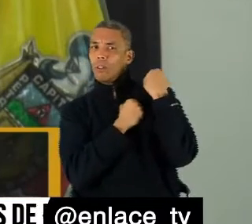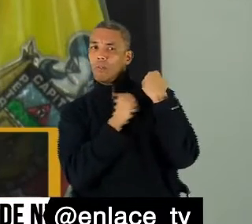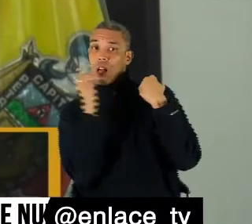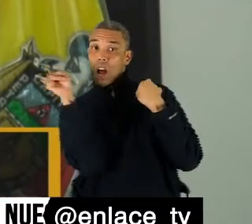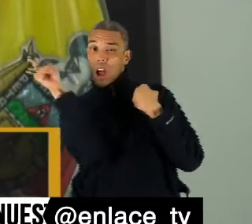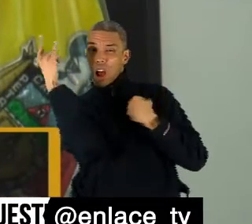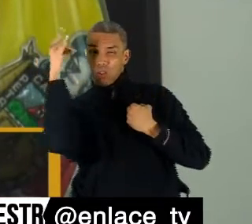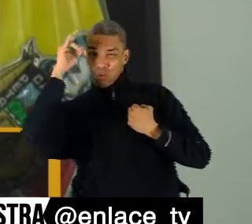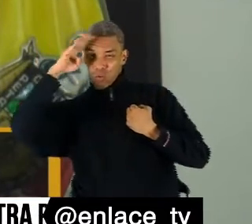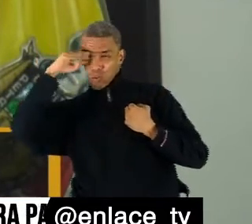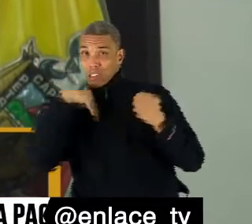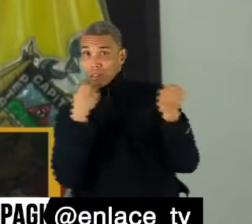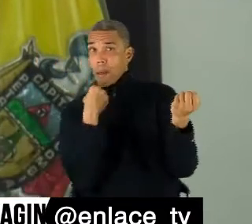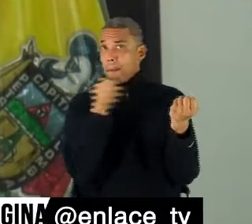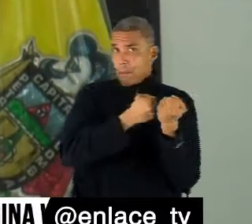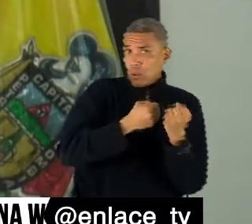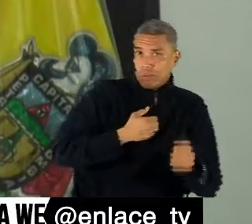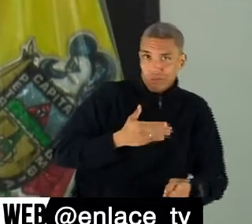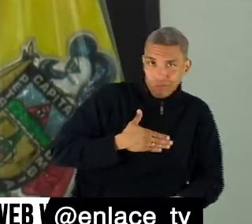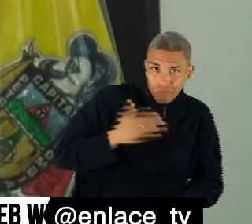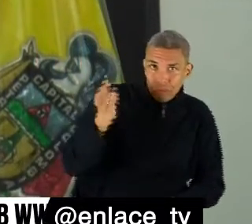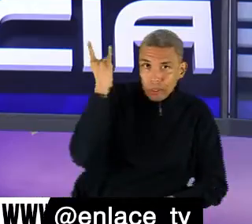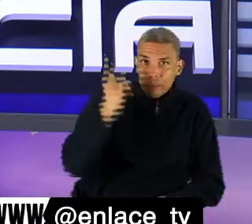cualquier actuación de la fuerza pública.